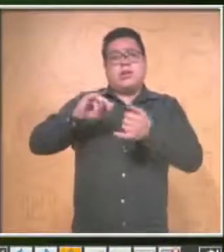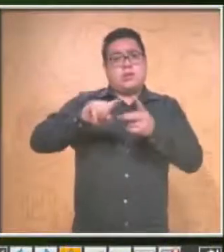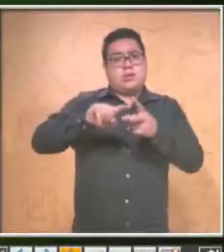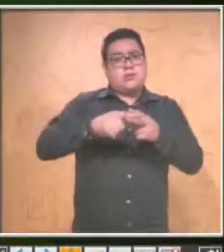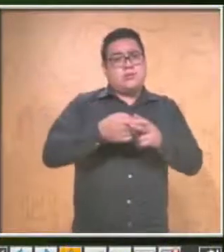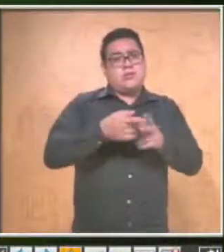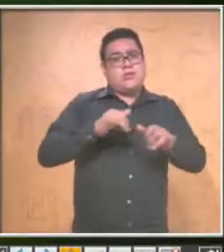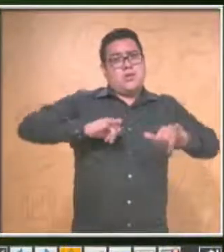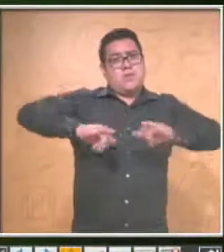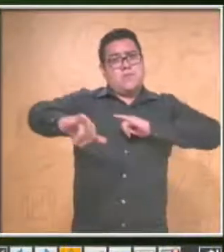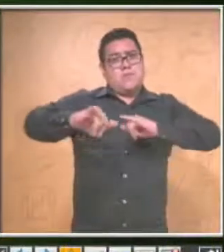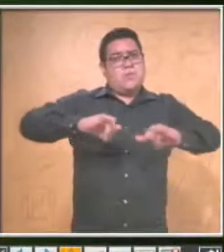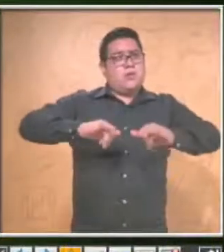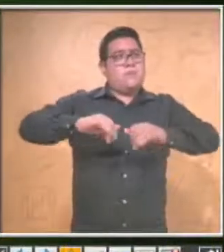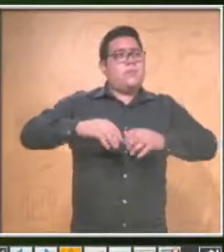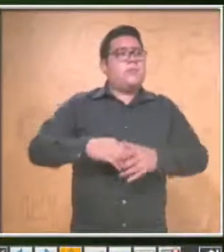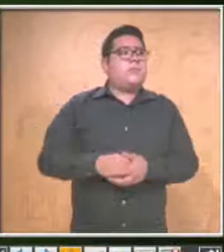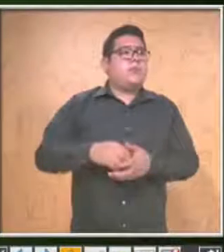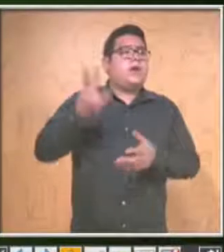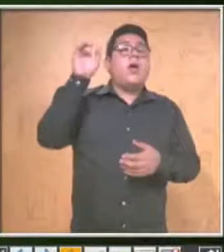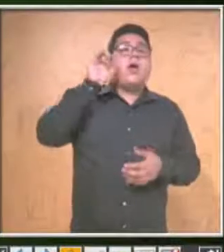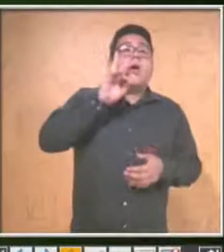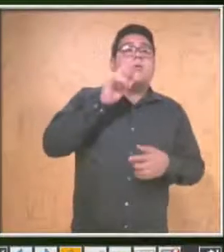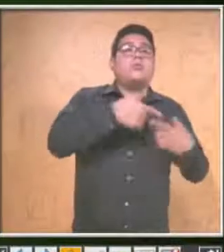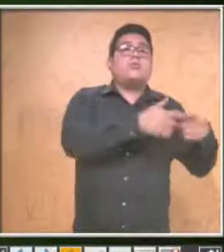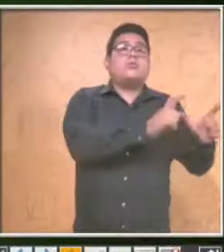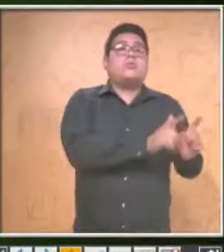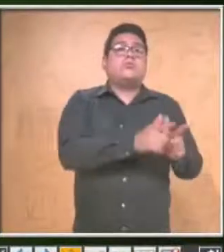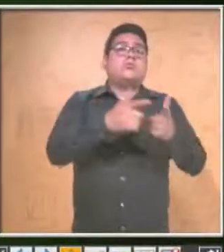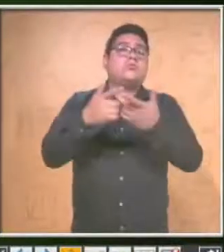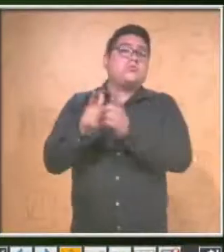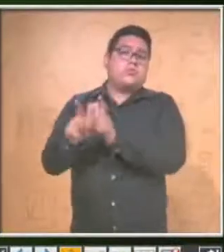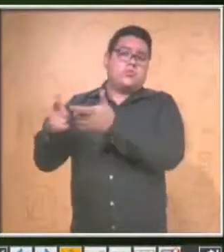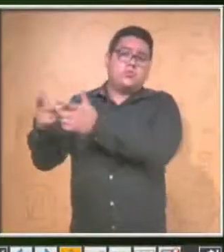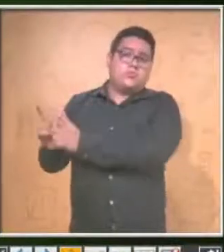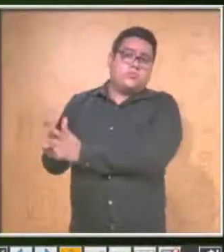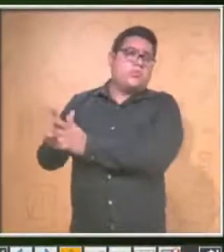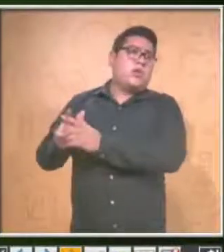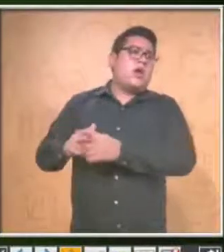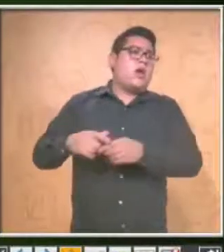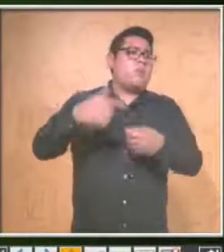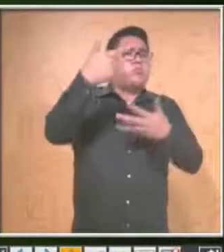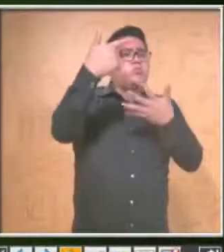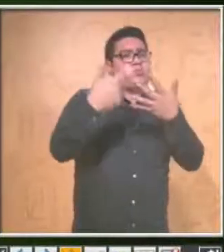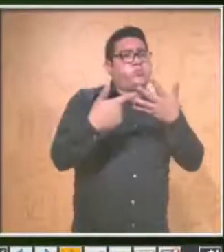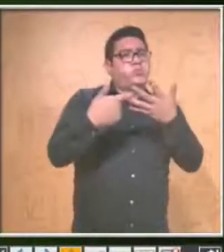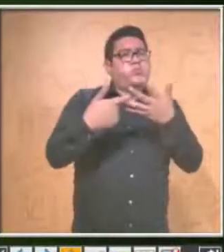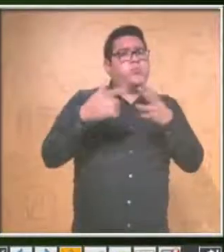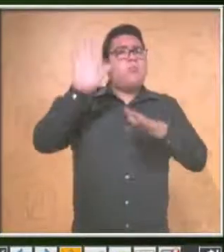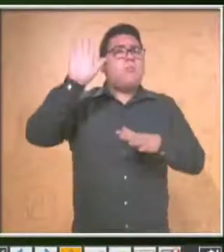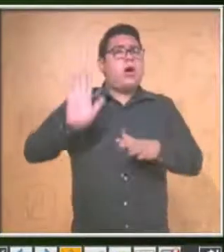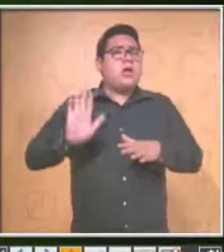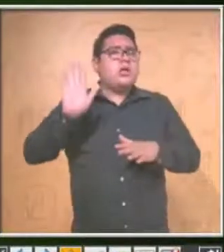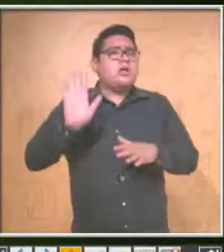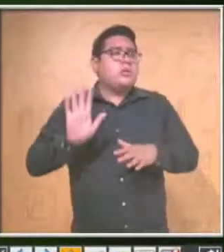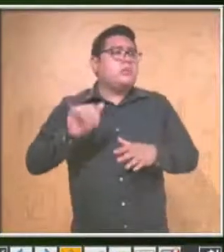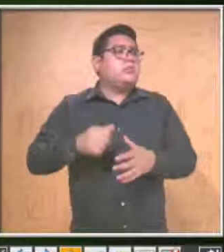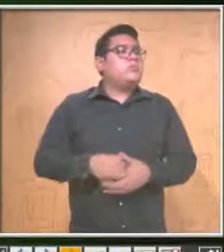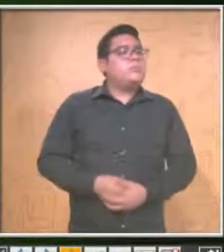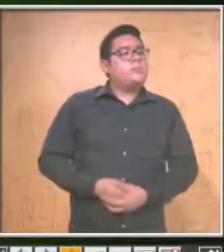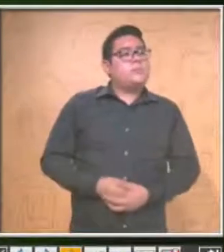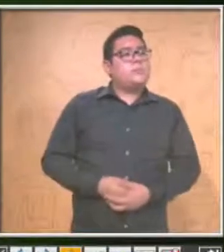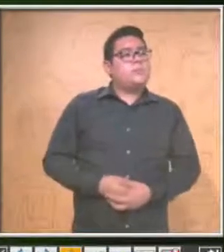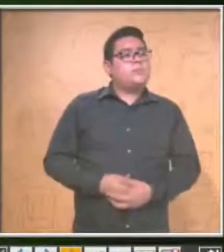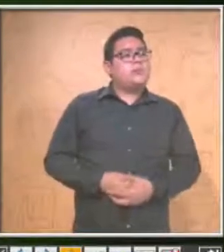de manera particular para que veas que tienen características que son comunes